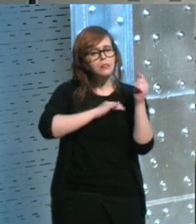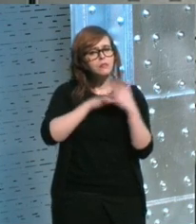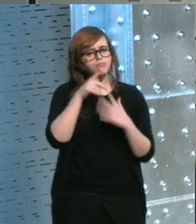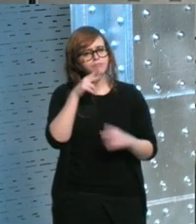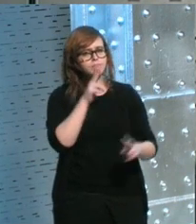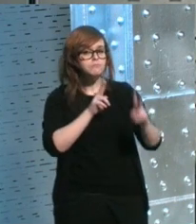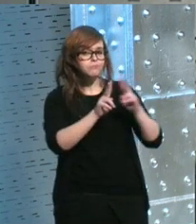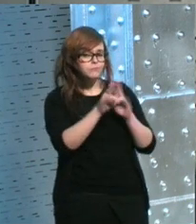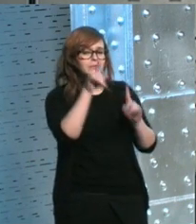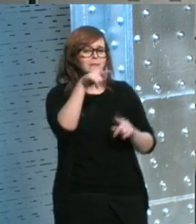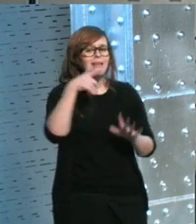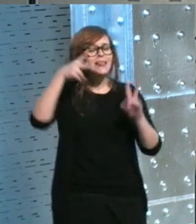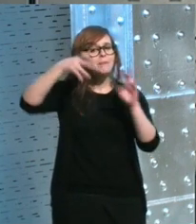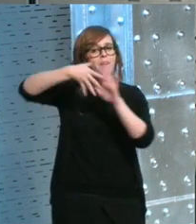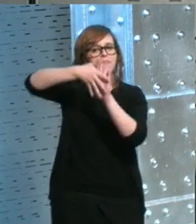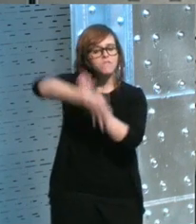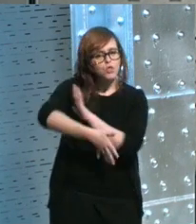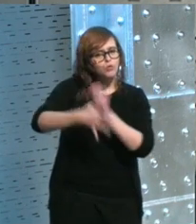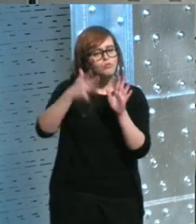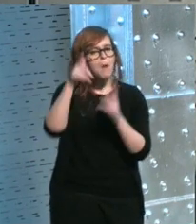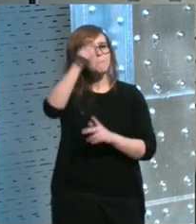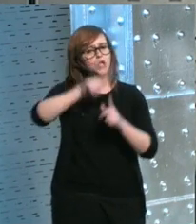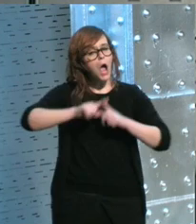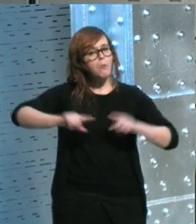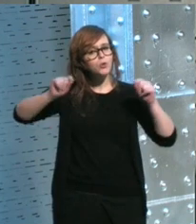esto descubrí esa definición que me dio un japonés